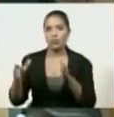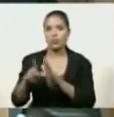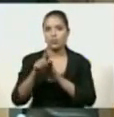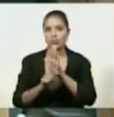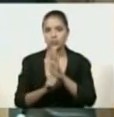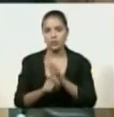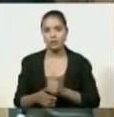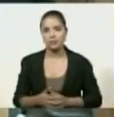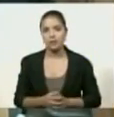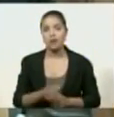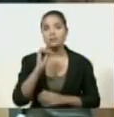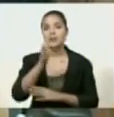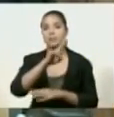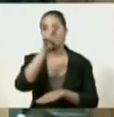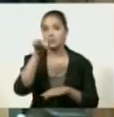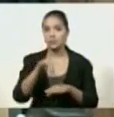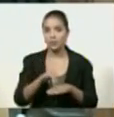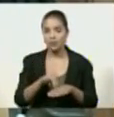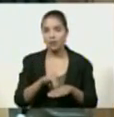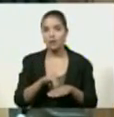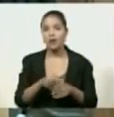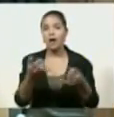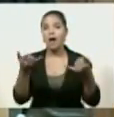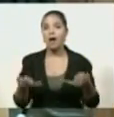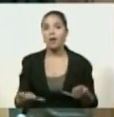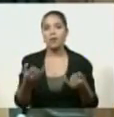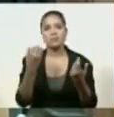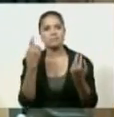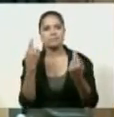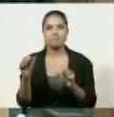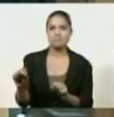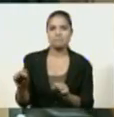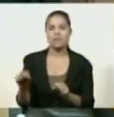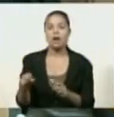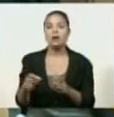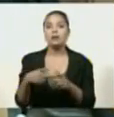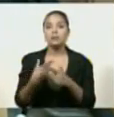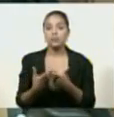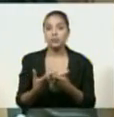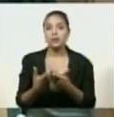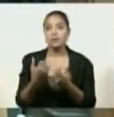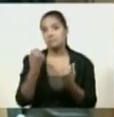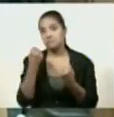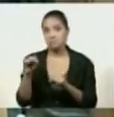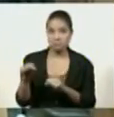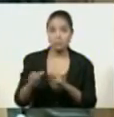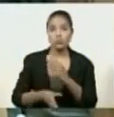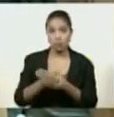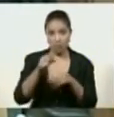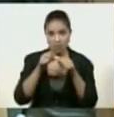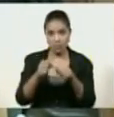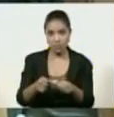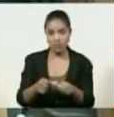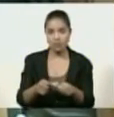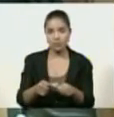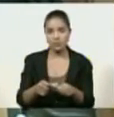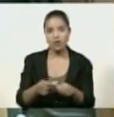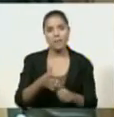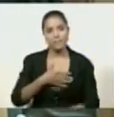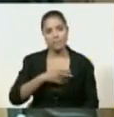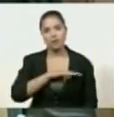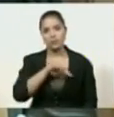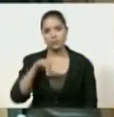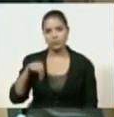constitucional. La Asamblea Nacional está en desacato, y mientras ese desacato persista, para